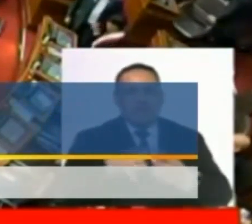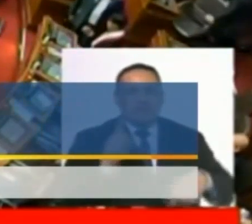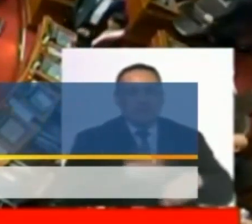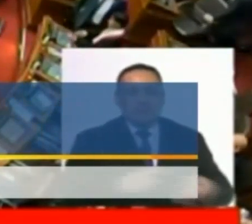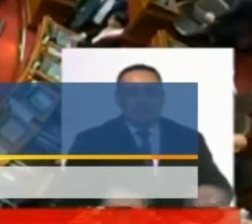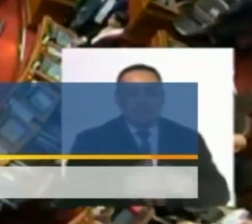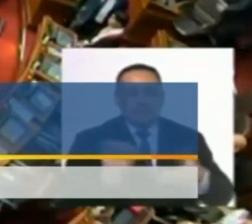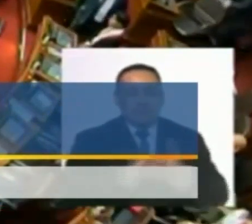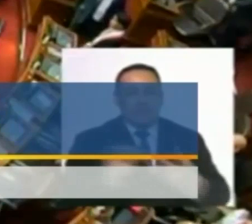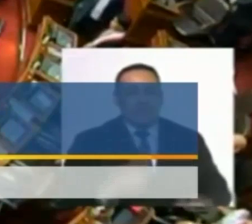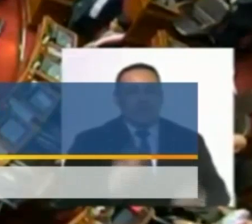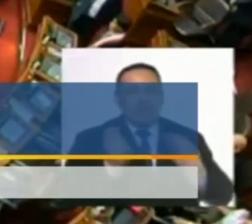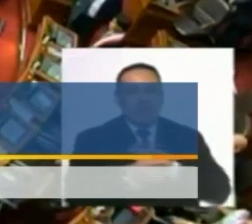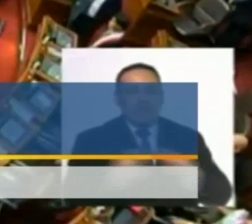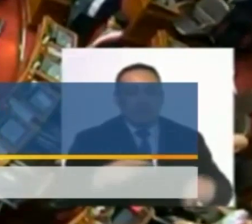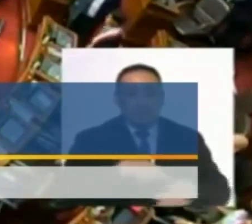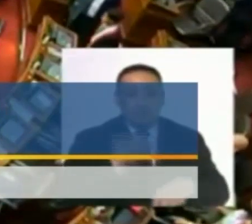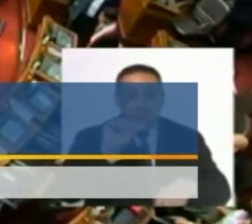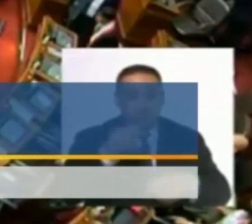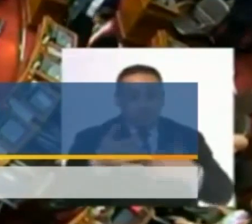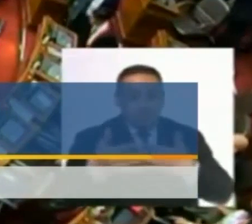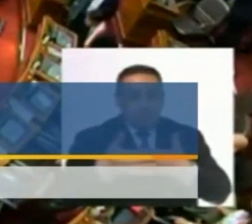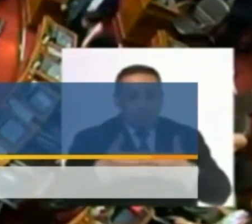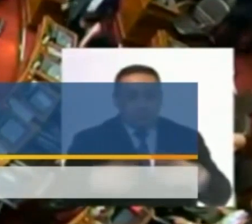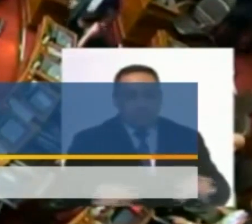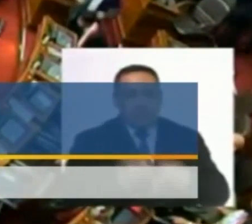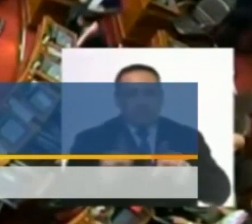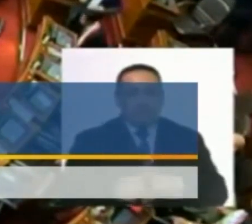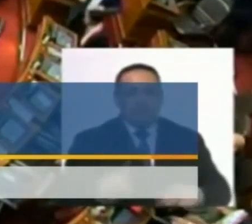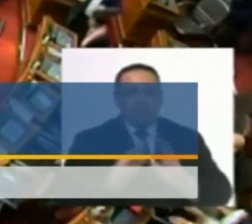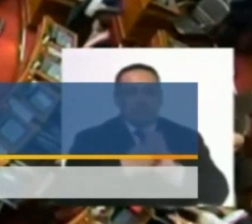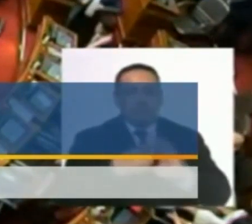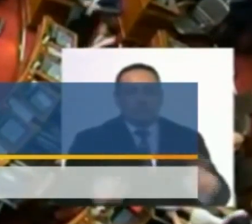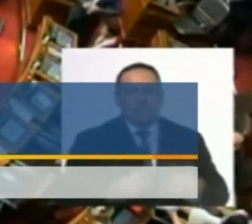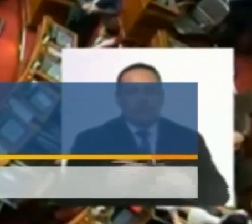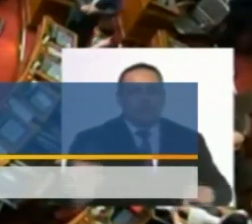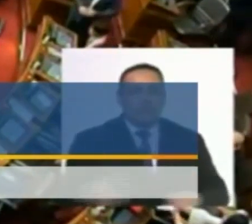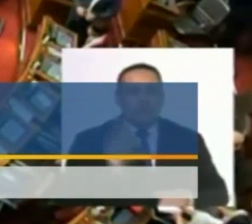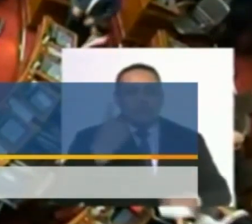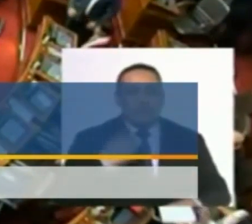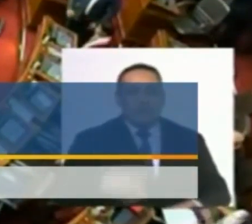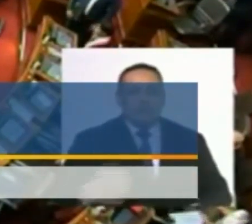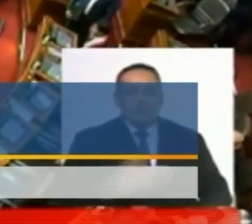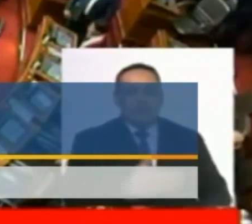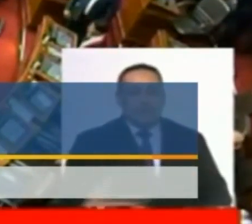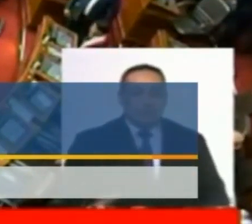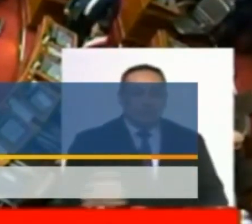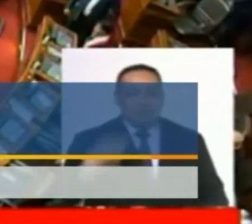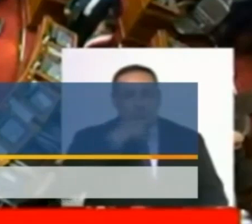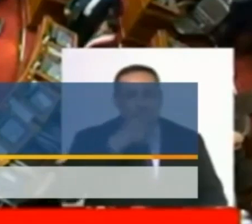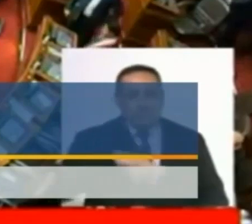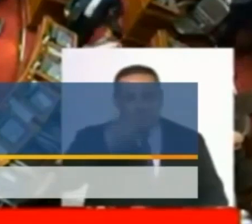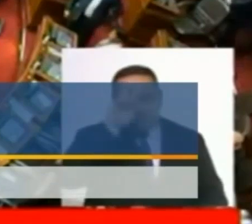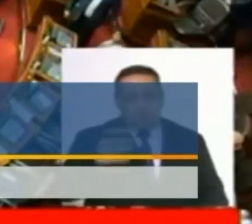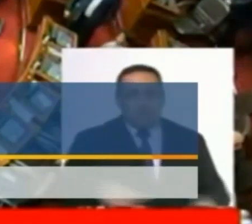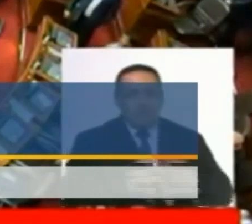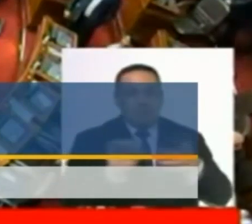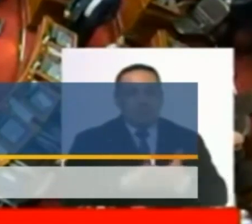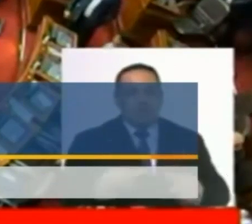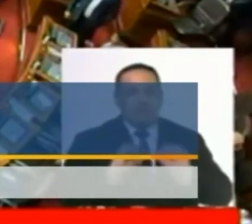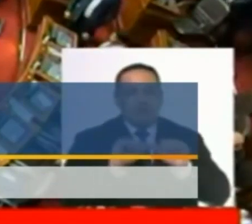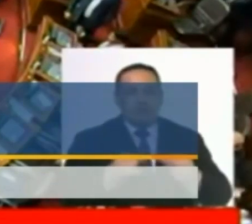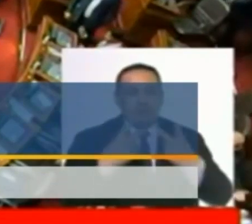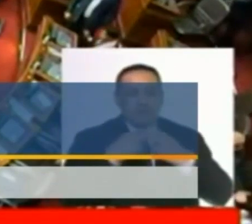del expresidente Pedro Castillo, cómo fue detenido en la prefectura de Lima. Ahora lo que